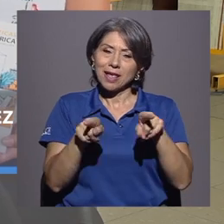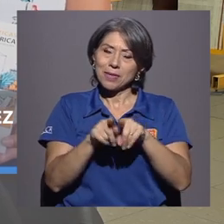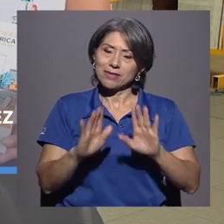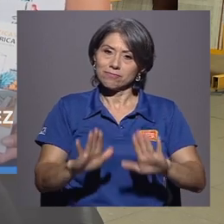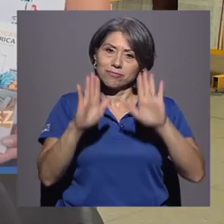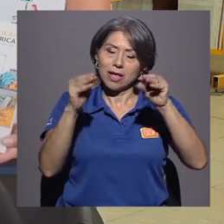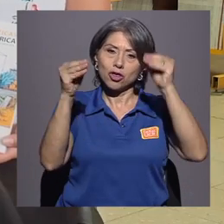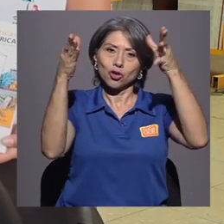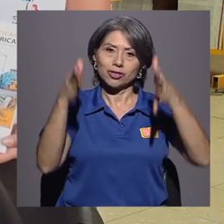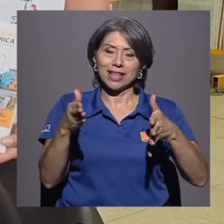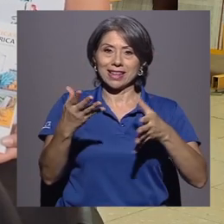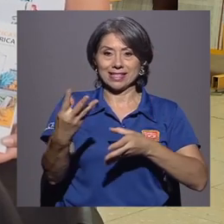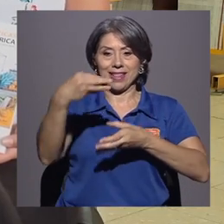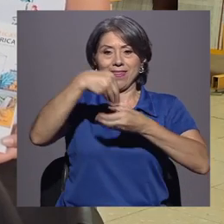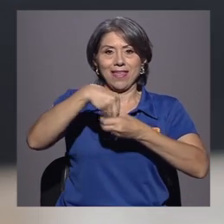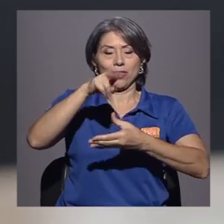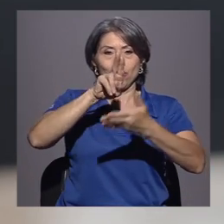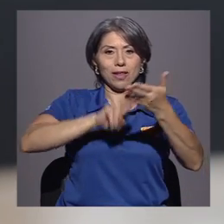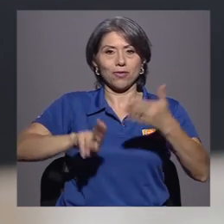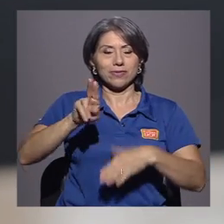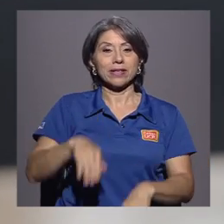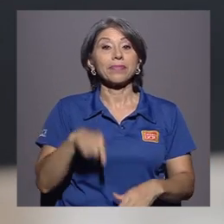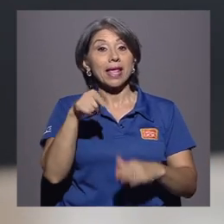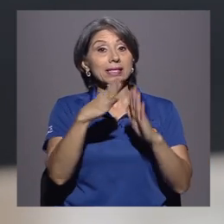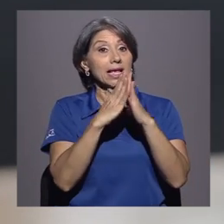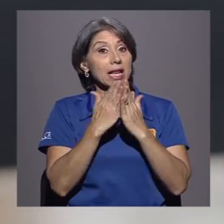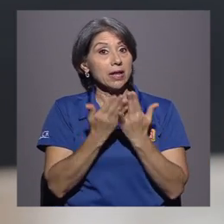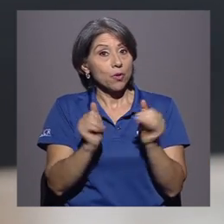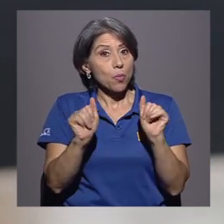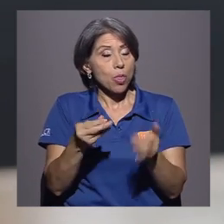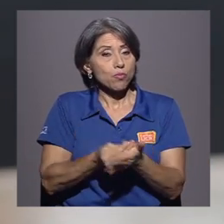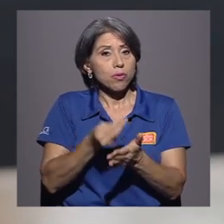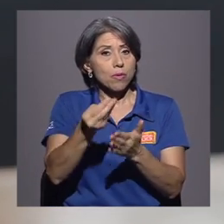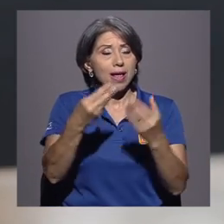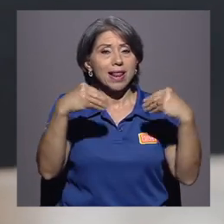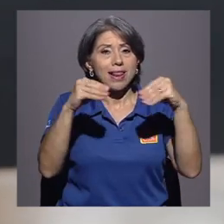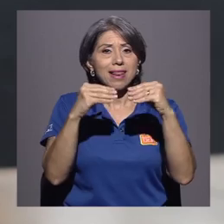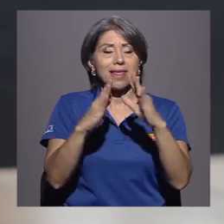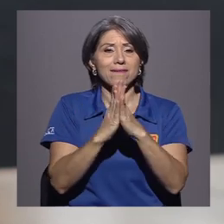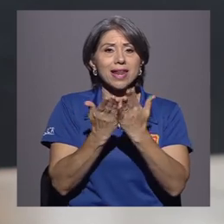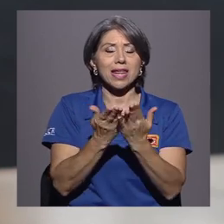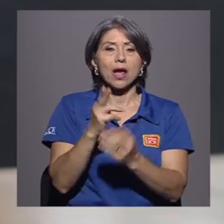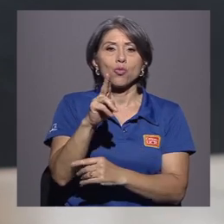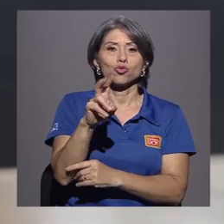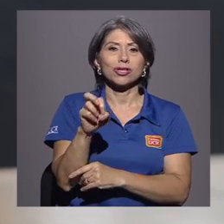también docentes dentro de esta universidad. Este libro está disponible en la librería